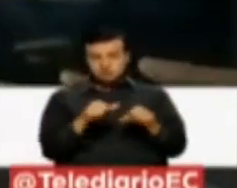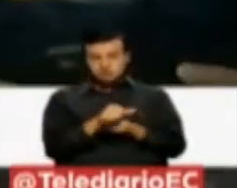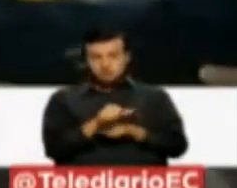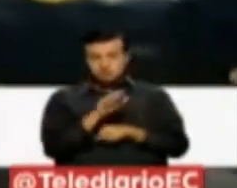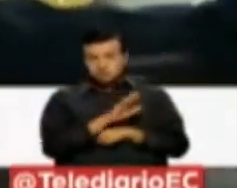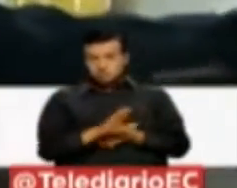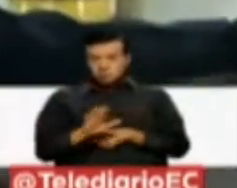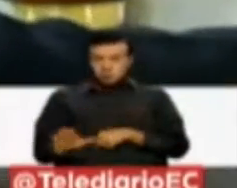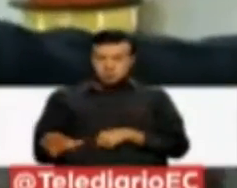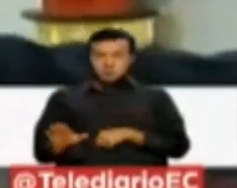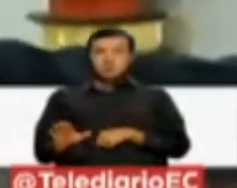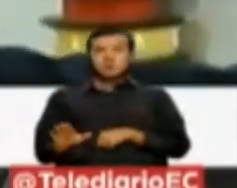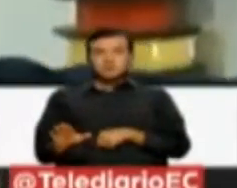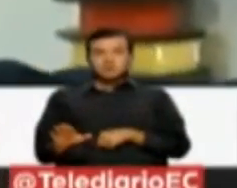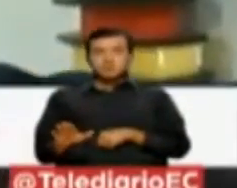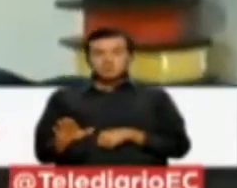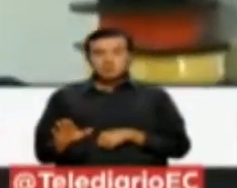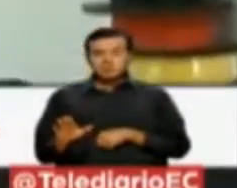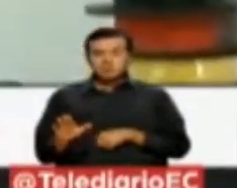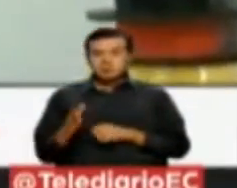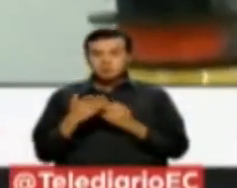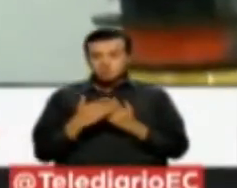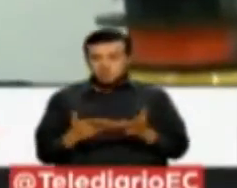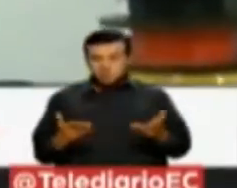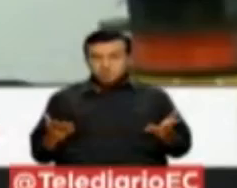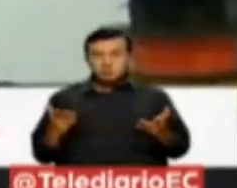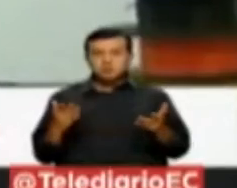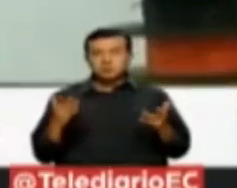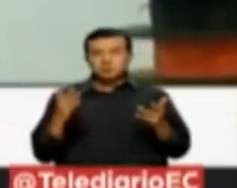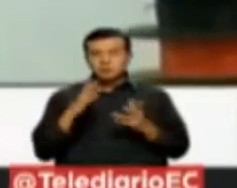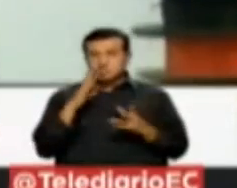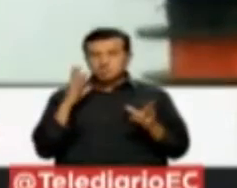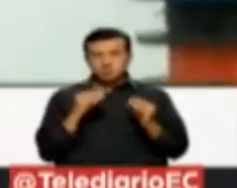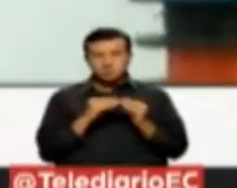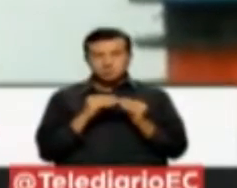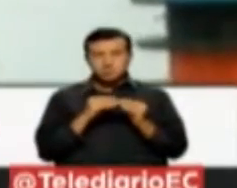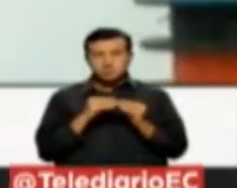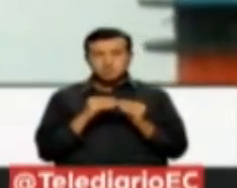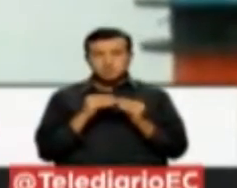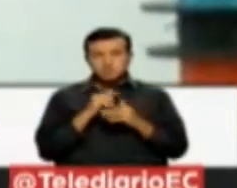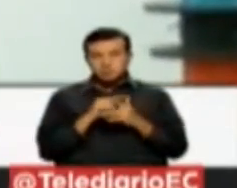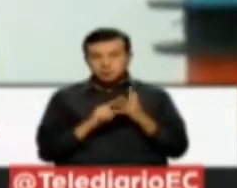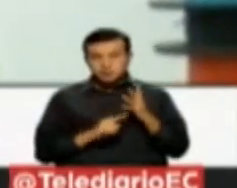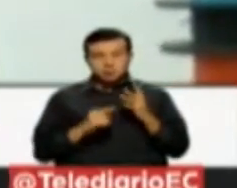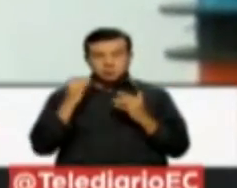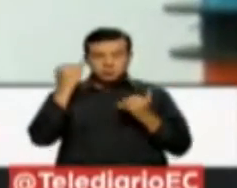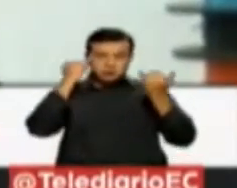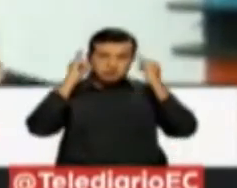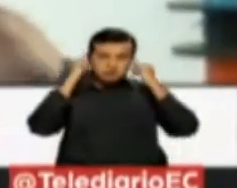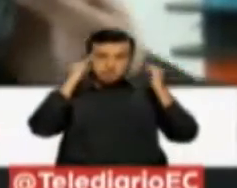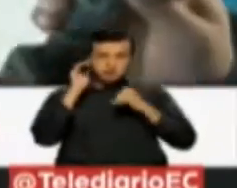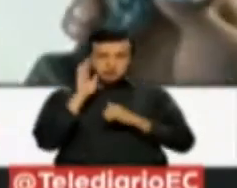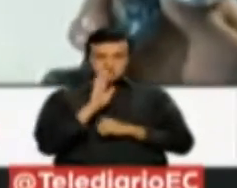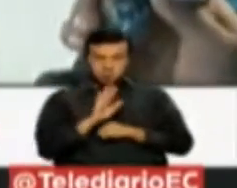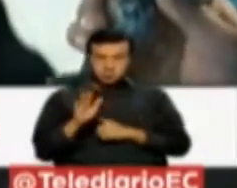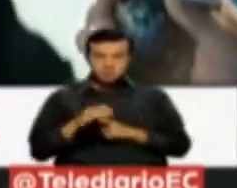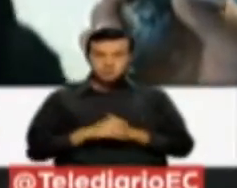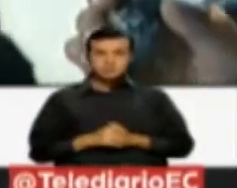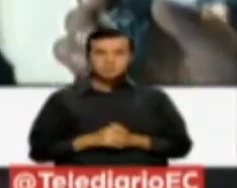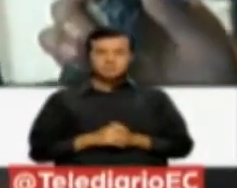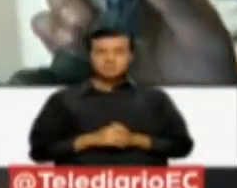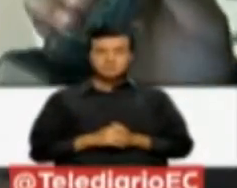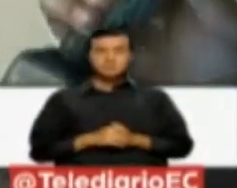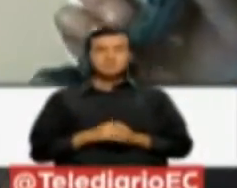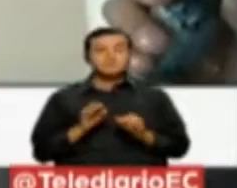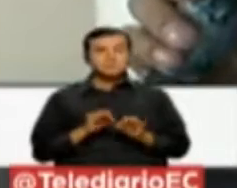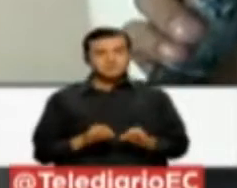que tengas las herramientas, tengas el acceso a todo, a realizar cualquier tipo de creaciones. Hay que decir